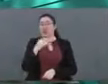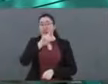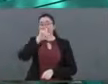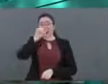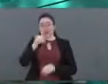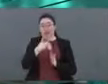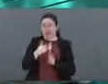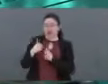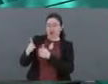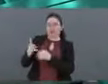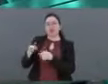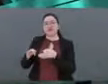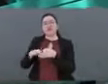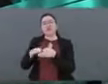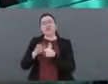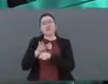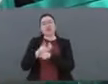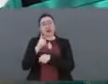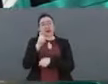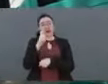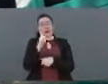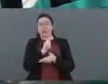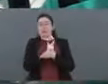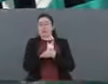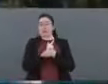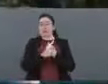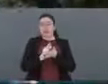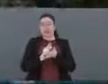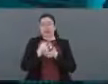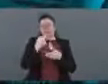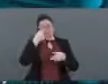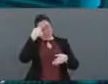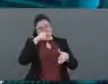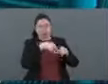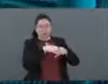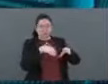nos permiten inyectar el agua limpia y el agua potable a la red.